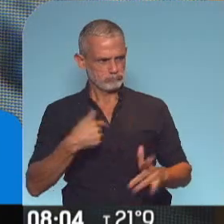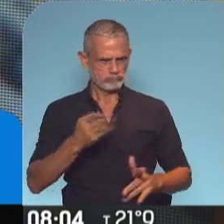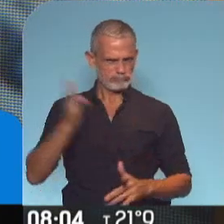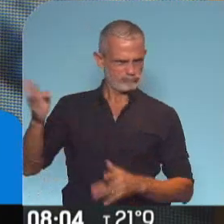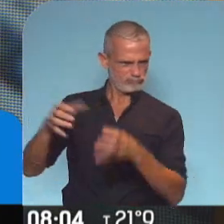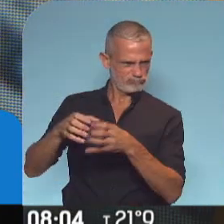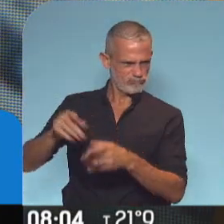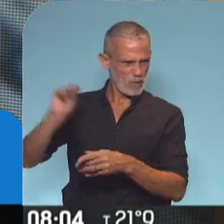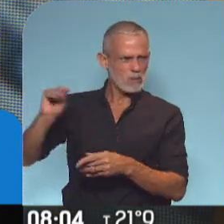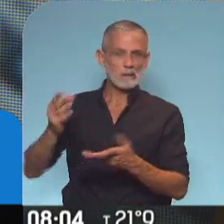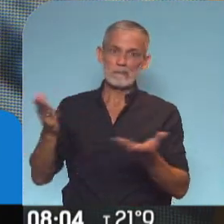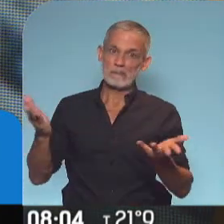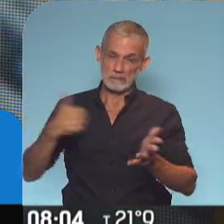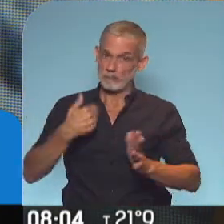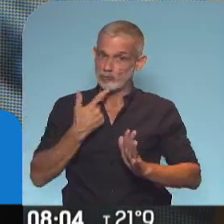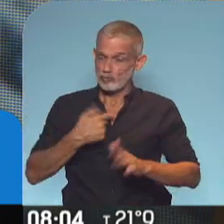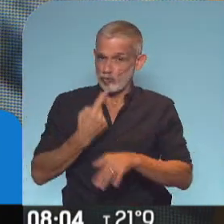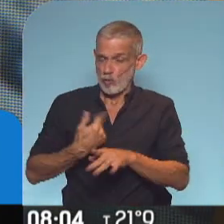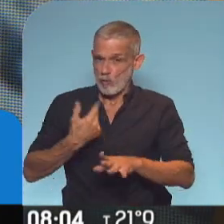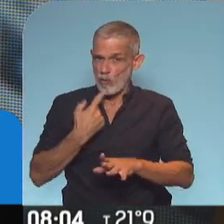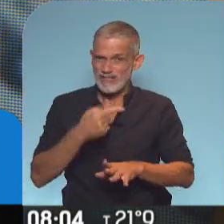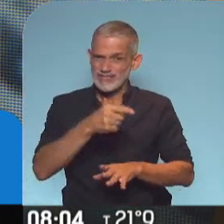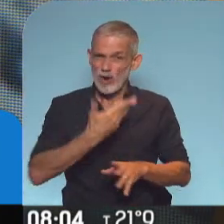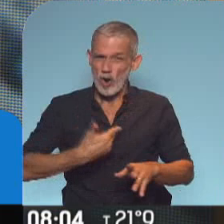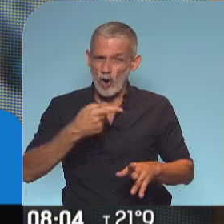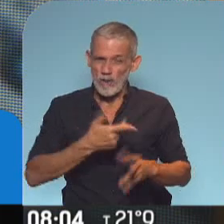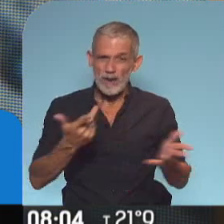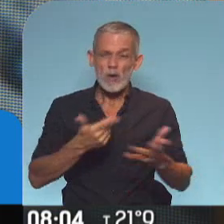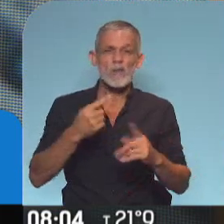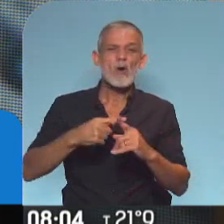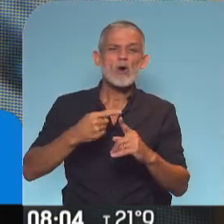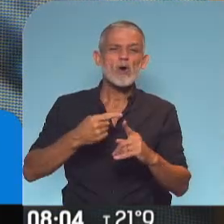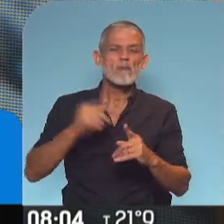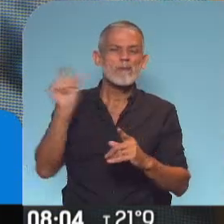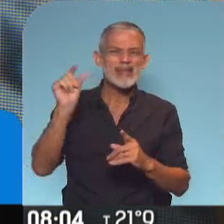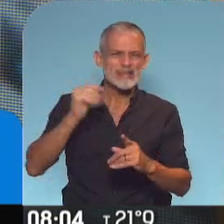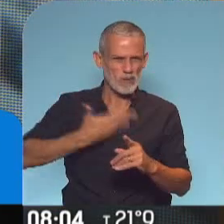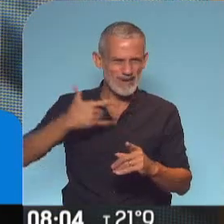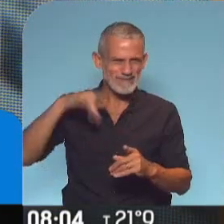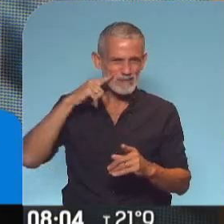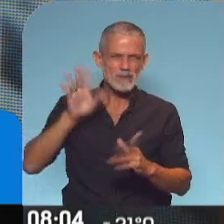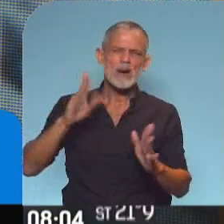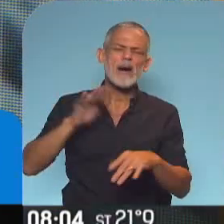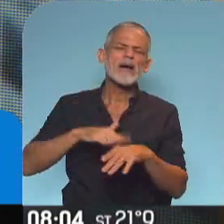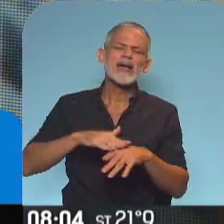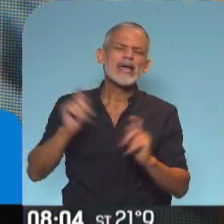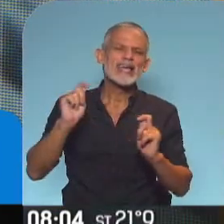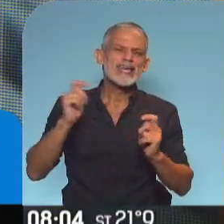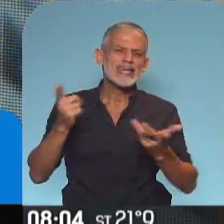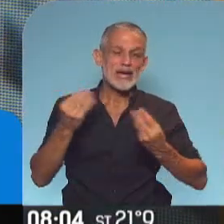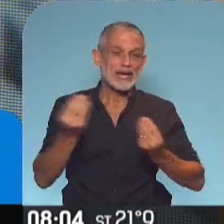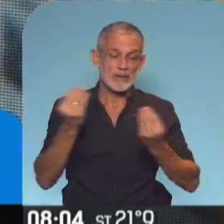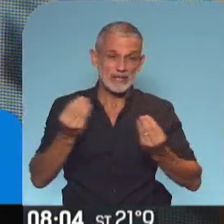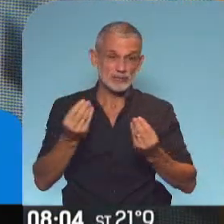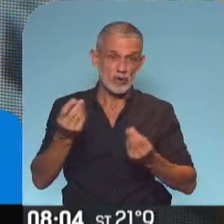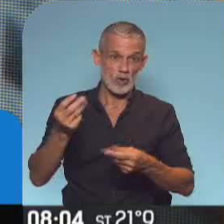de decirle, señor, está bien, yo no puedo cuestionarlos a ustedes por el préstamo y todo lo demás, pero sí establecer responsabilidades de qué es lo que pasó